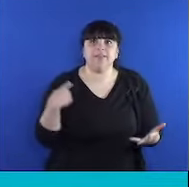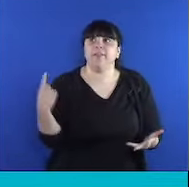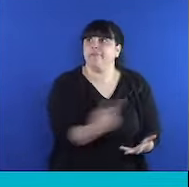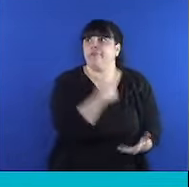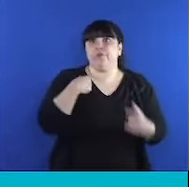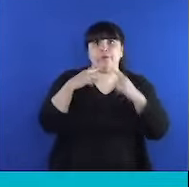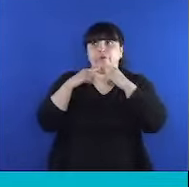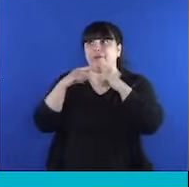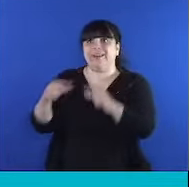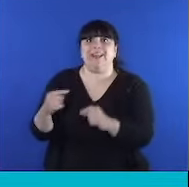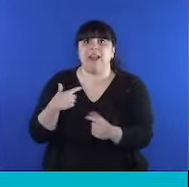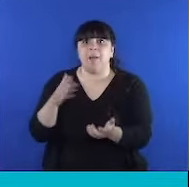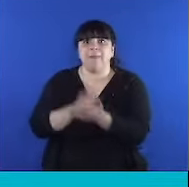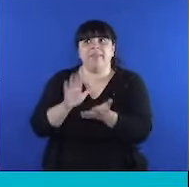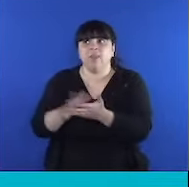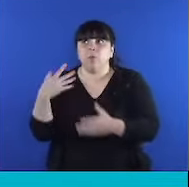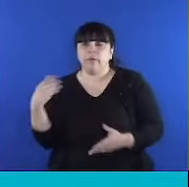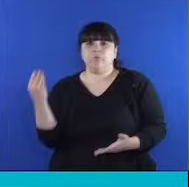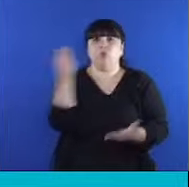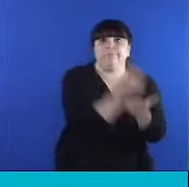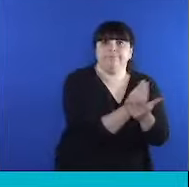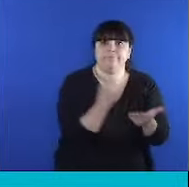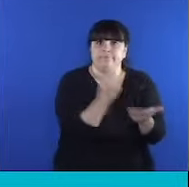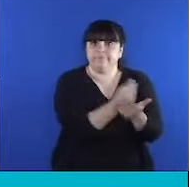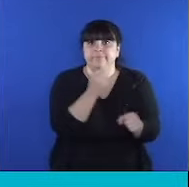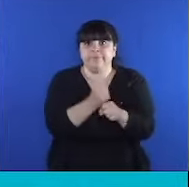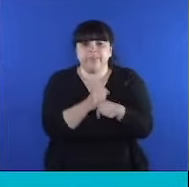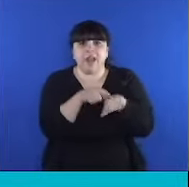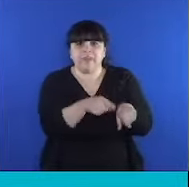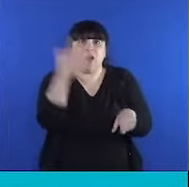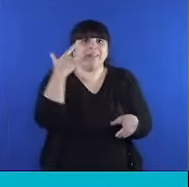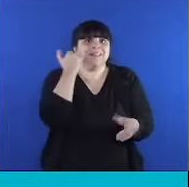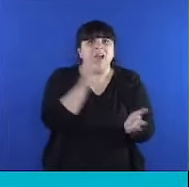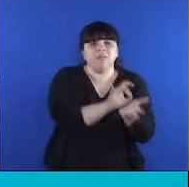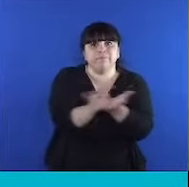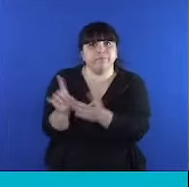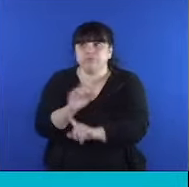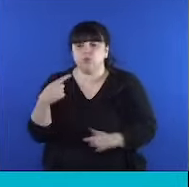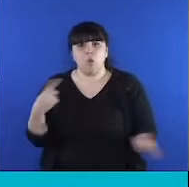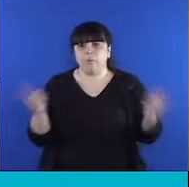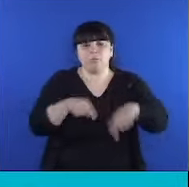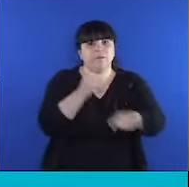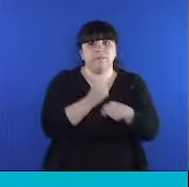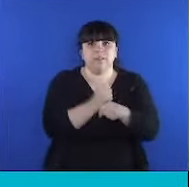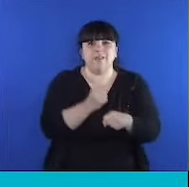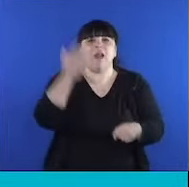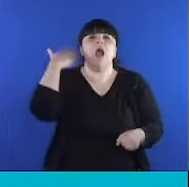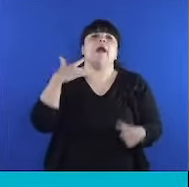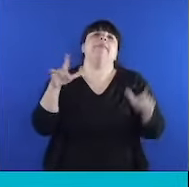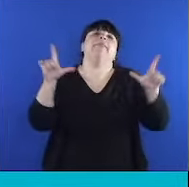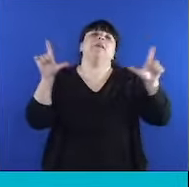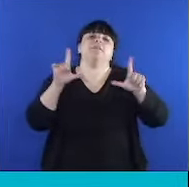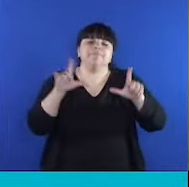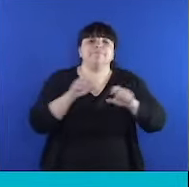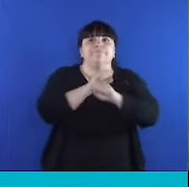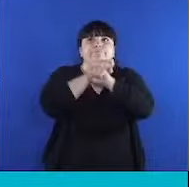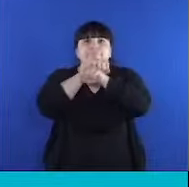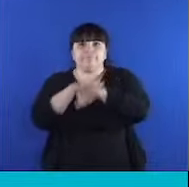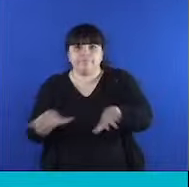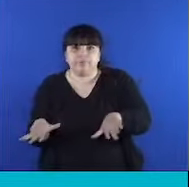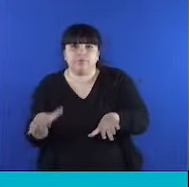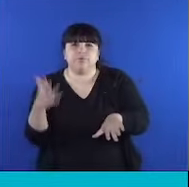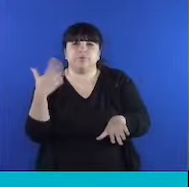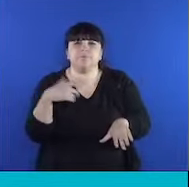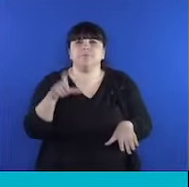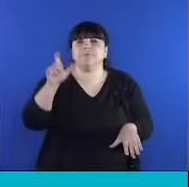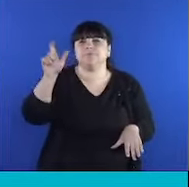reclamando la reincorporación inmediata de los despedidos, que como en algunos casos que tuvieron trascendencia mediática, como en el